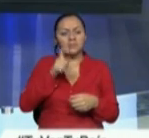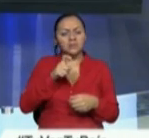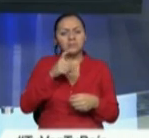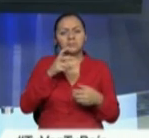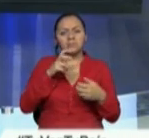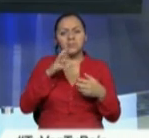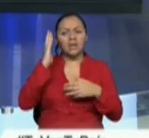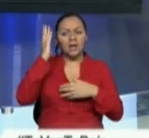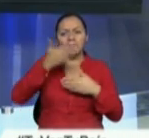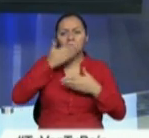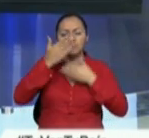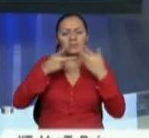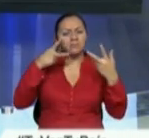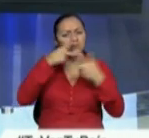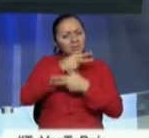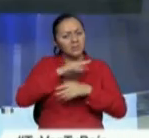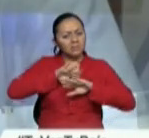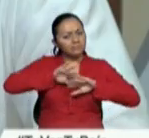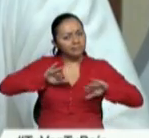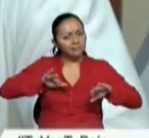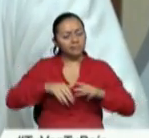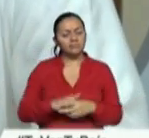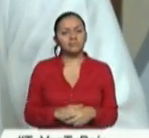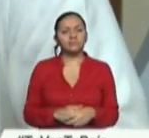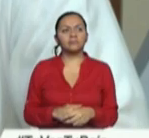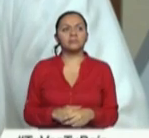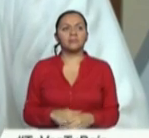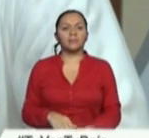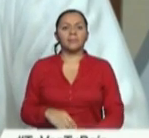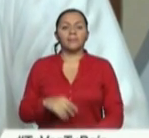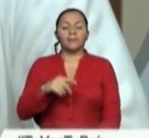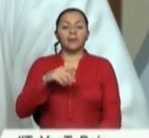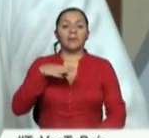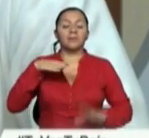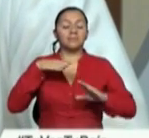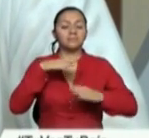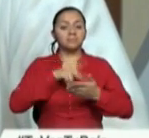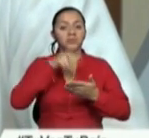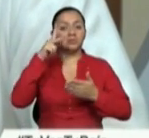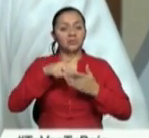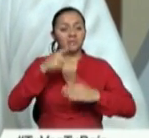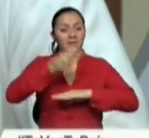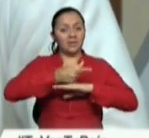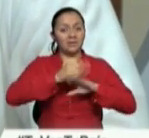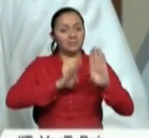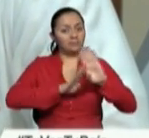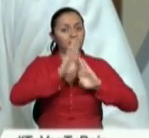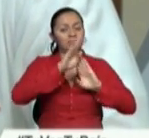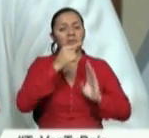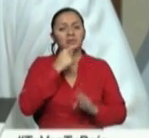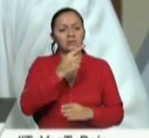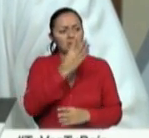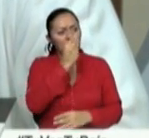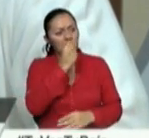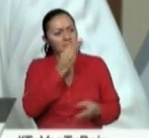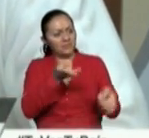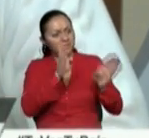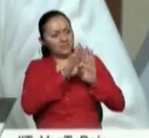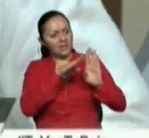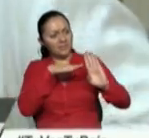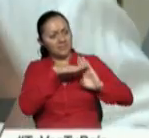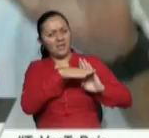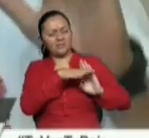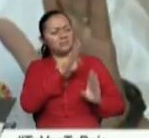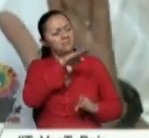discurso de las mentiras pero fieles hablándonos de feriado bancario es como Aníbal el caníbal hablá de